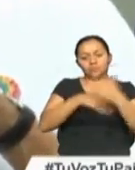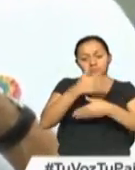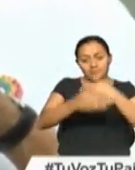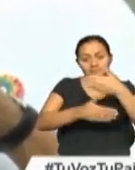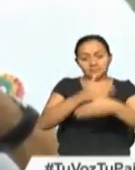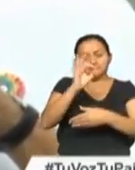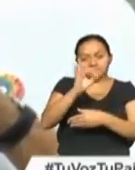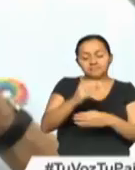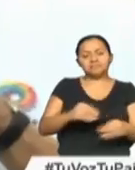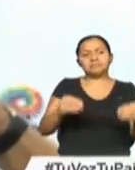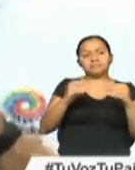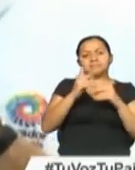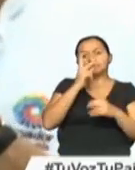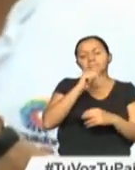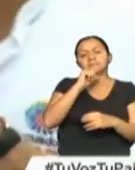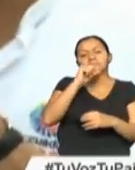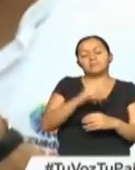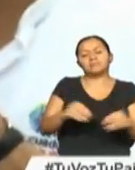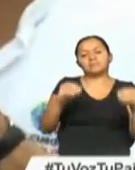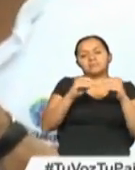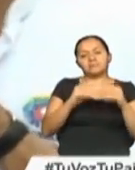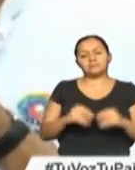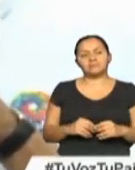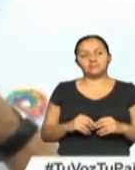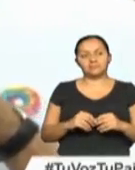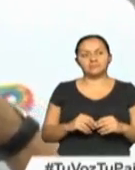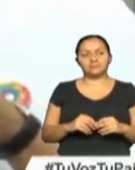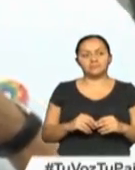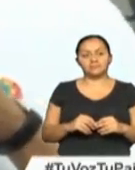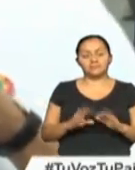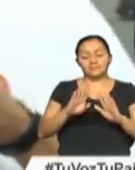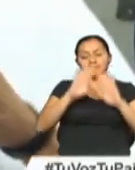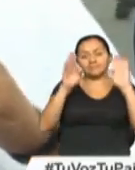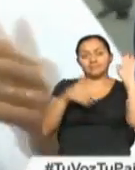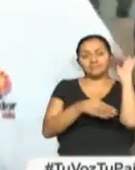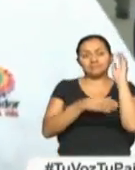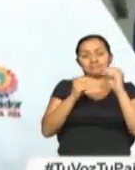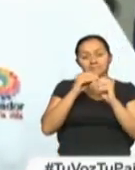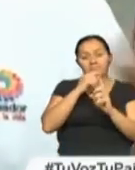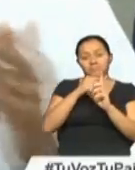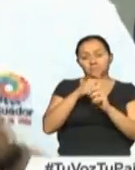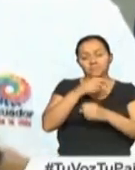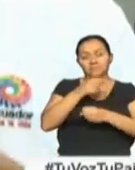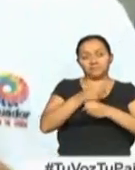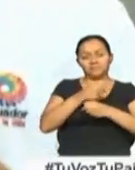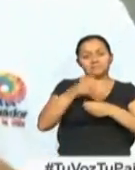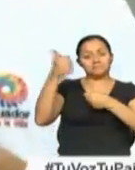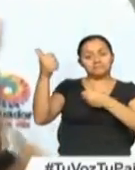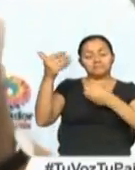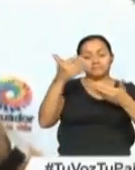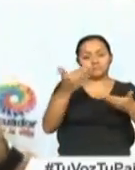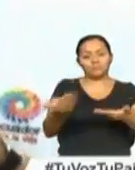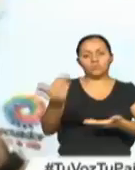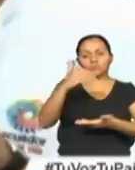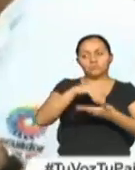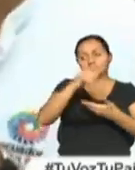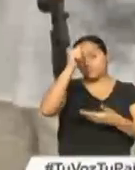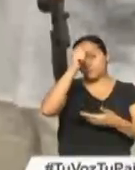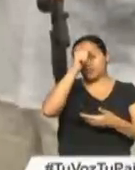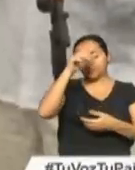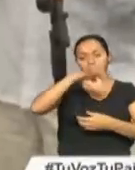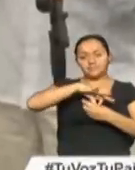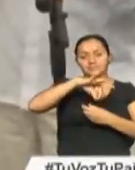avances, pero falta todavía mucho por hacer y ojalá esta jornada sea muy fructífera. Bienvenido nuevamente. El domingo son